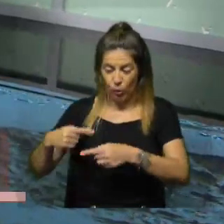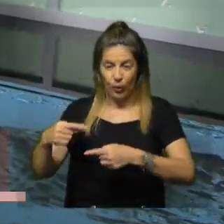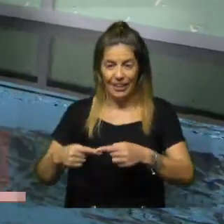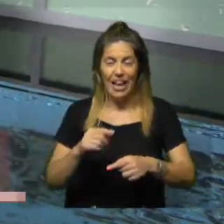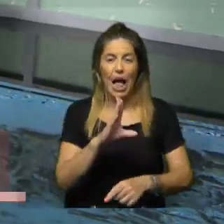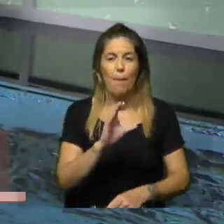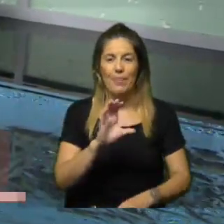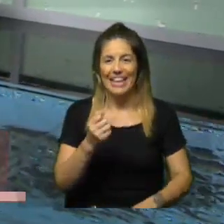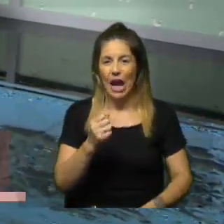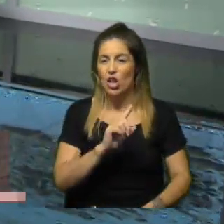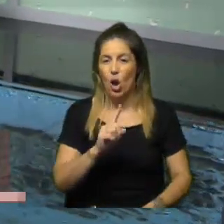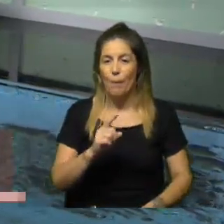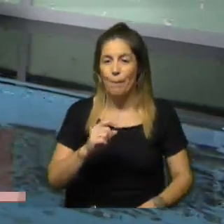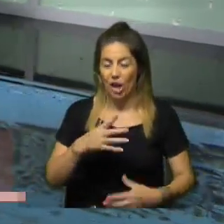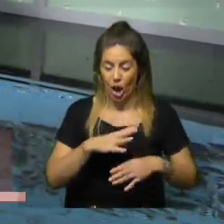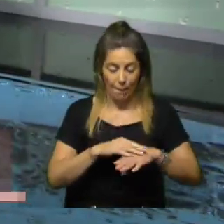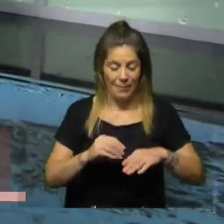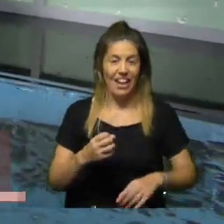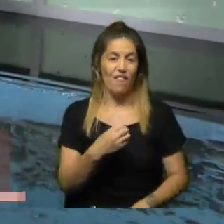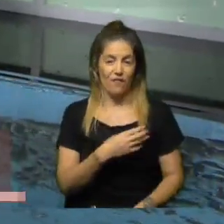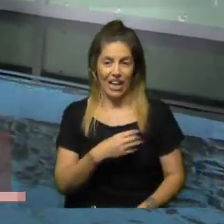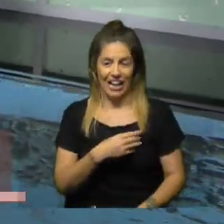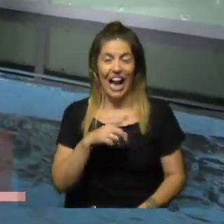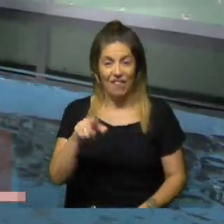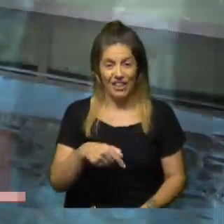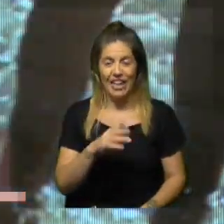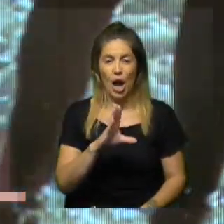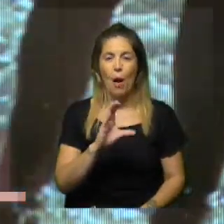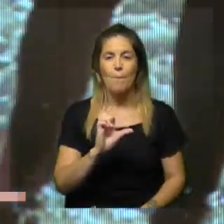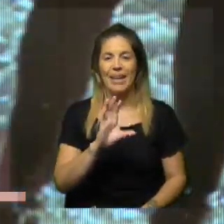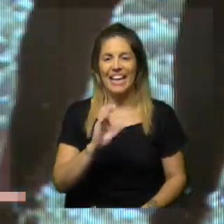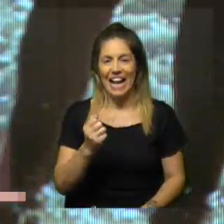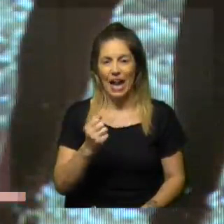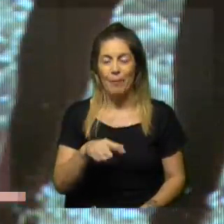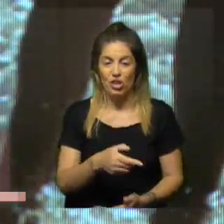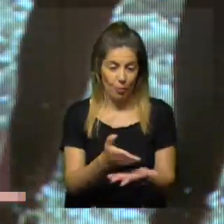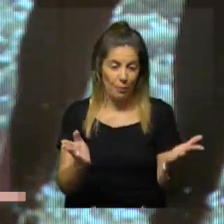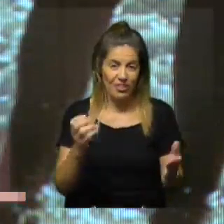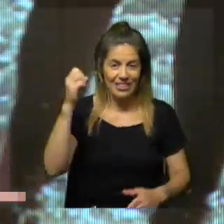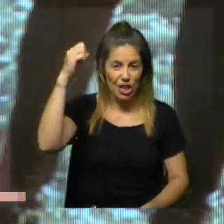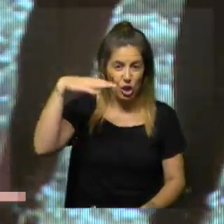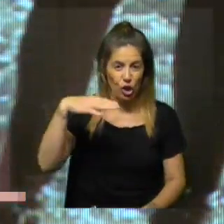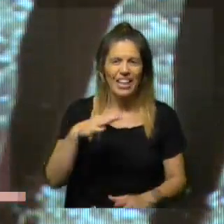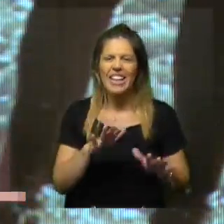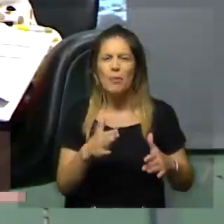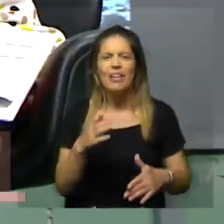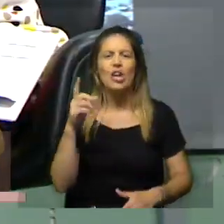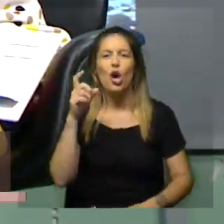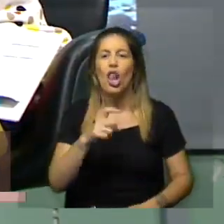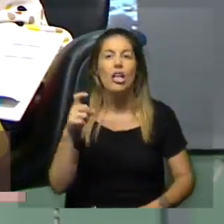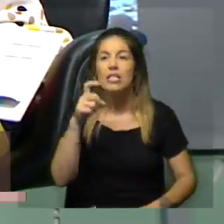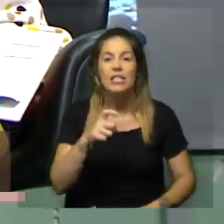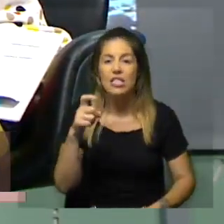pecas, sino la piel blanca. Y ahí te viene la peca. Pero la peca es por exposición. ¿Qué pasa con la obsesión que tiene mucha gente con broncearse? A